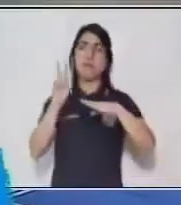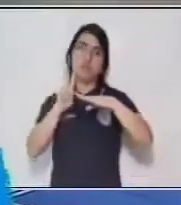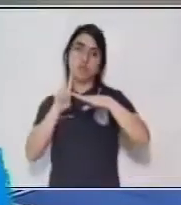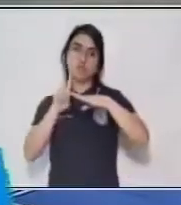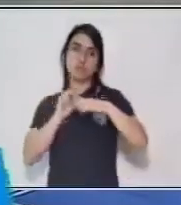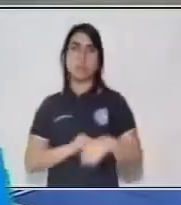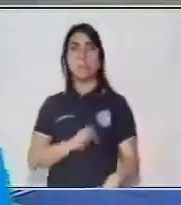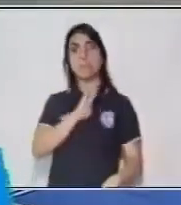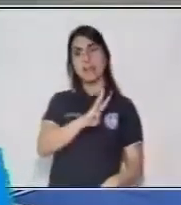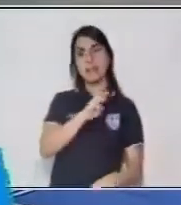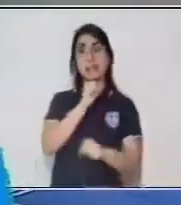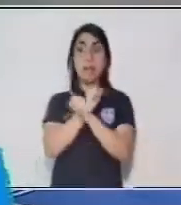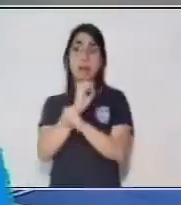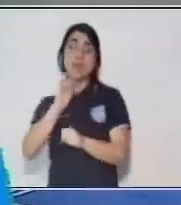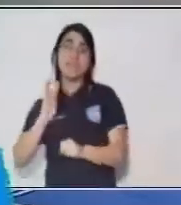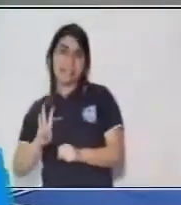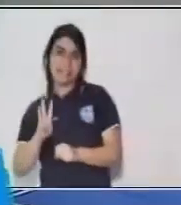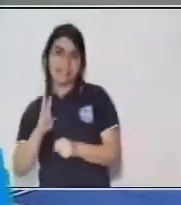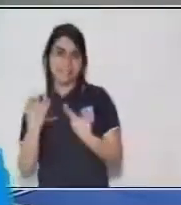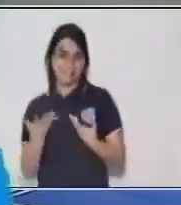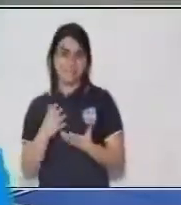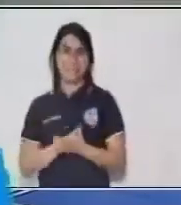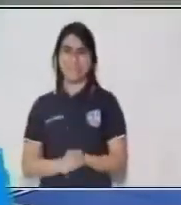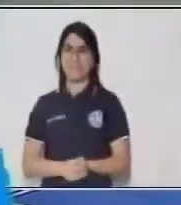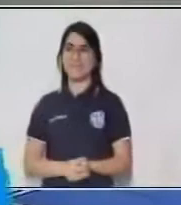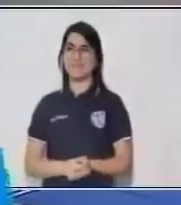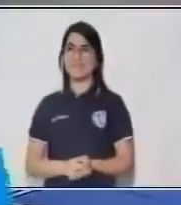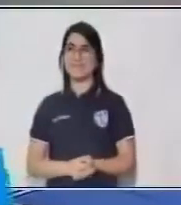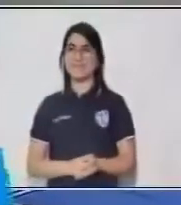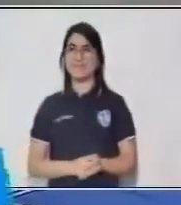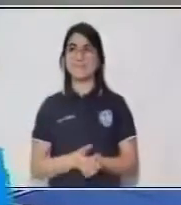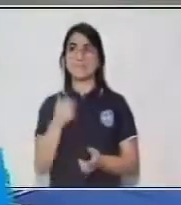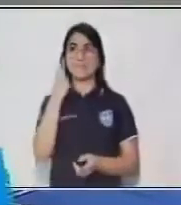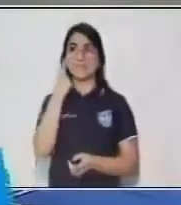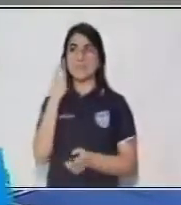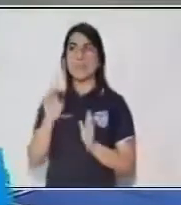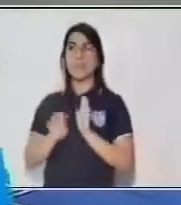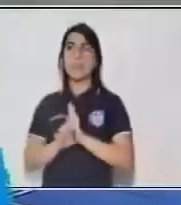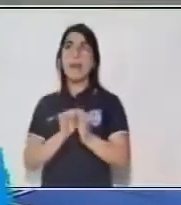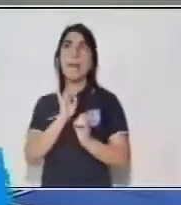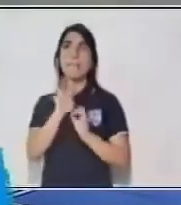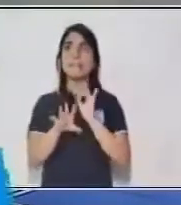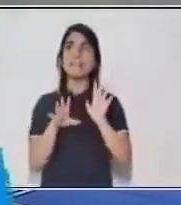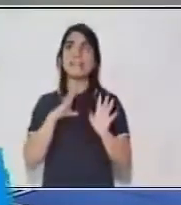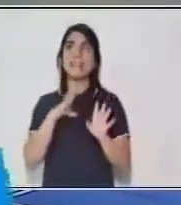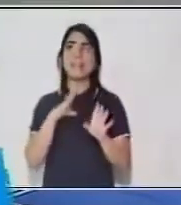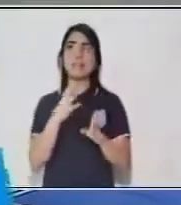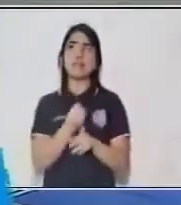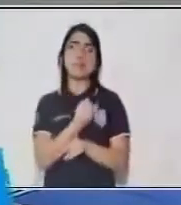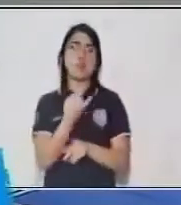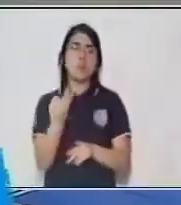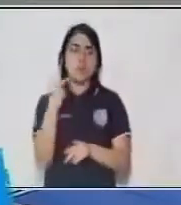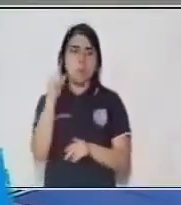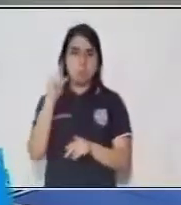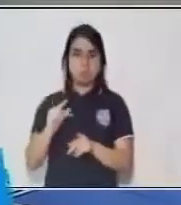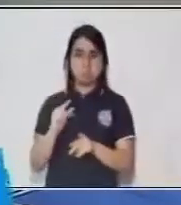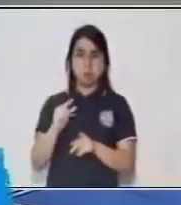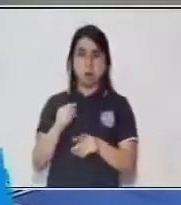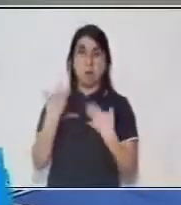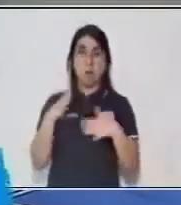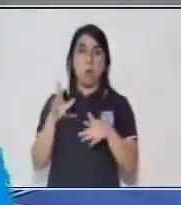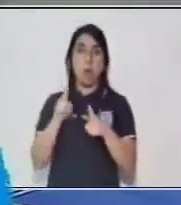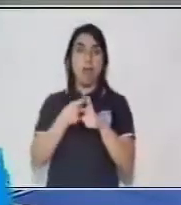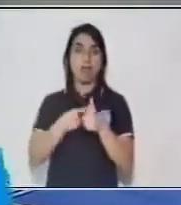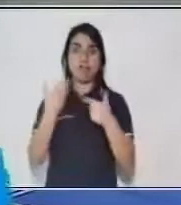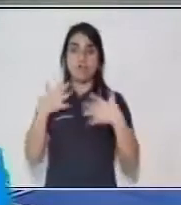muy pequeños, llegan a 1 y empiezan a crecer muy rápido. Esa es una característica de la función exponencial.